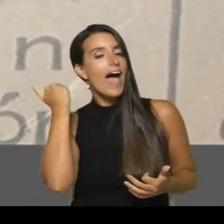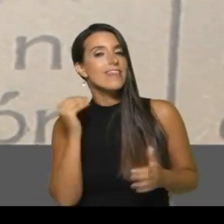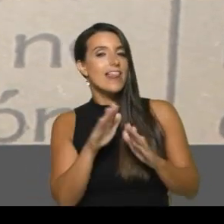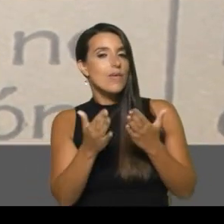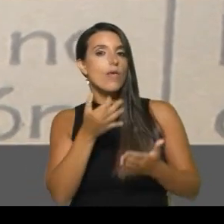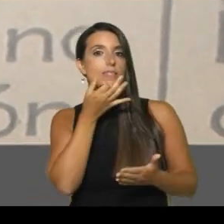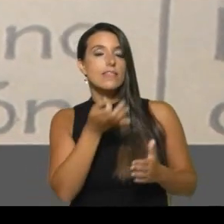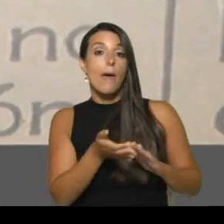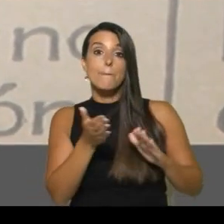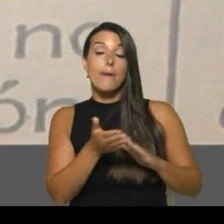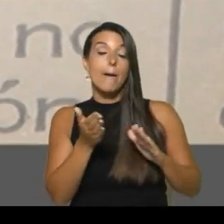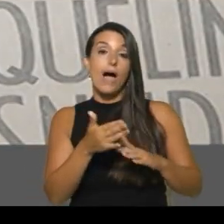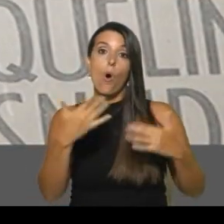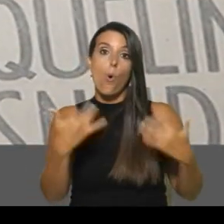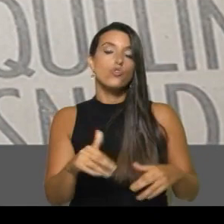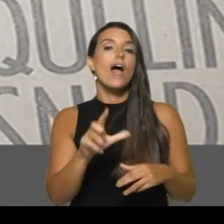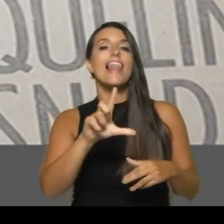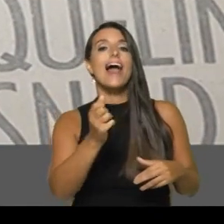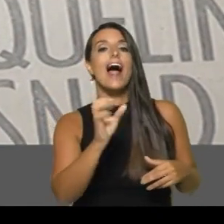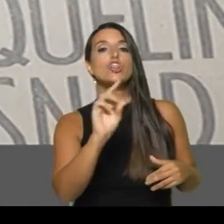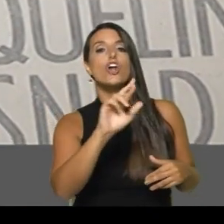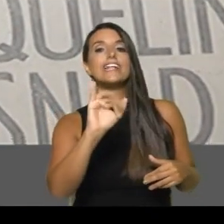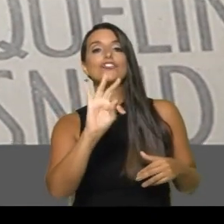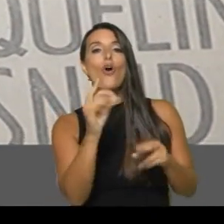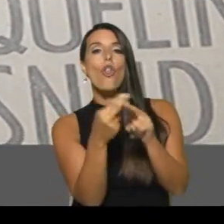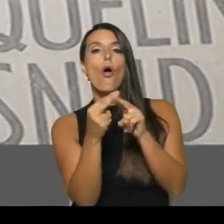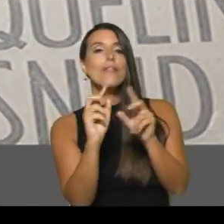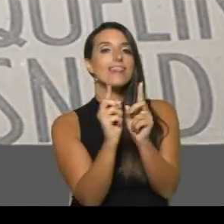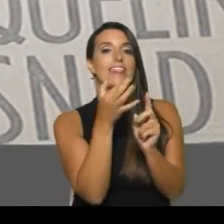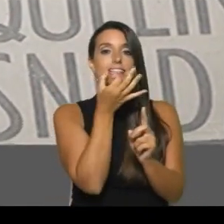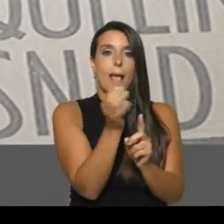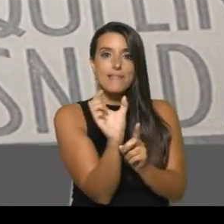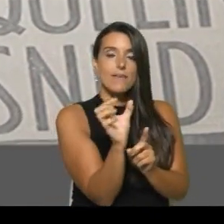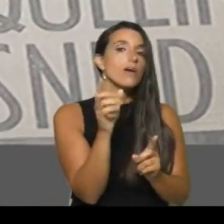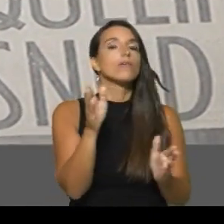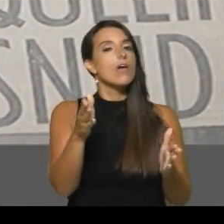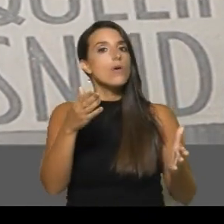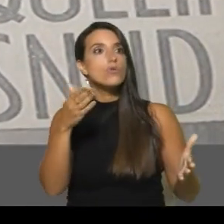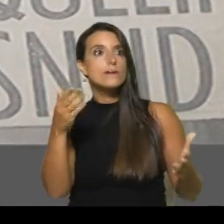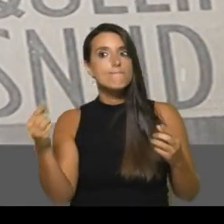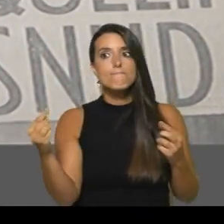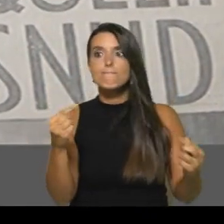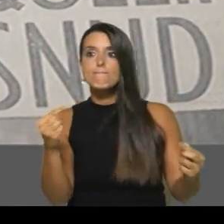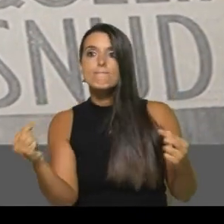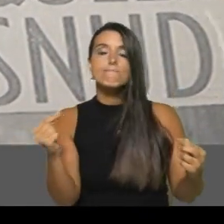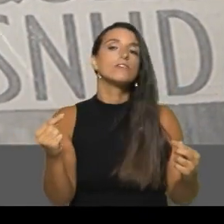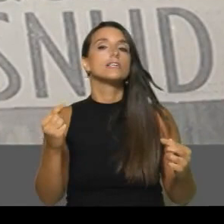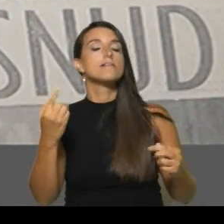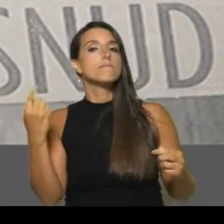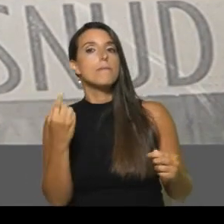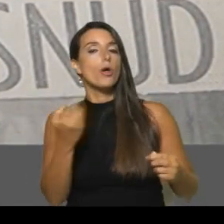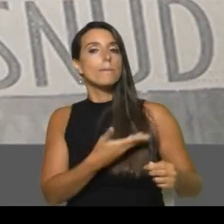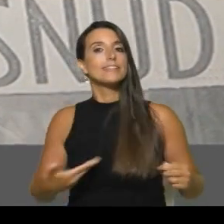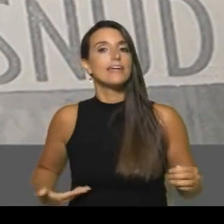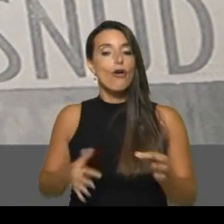que se venían los latorritos etcétera etcétera entonces ahí se produce una gran pulseada en un primera instancia el presidente